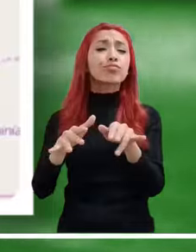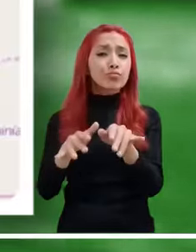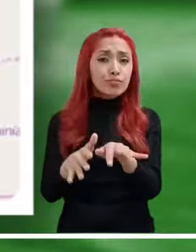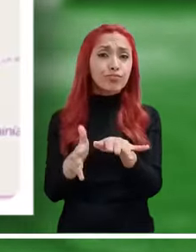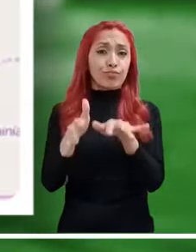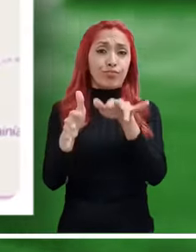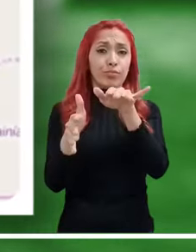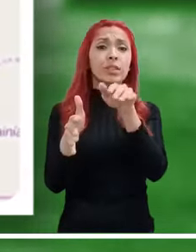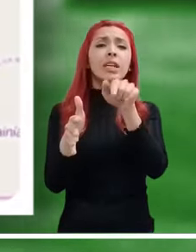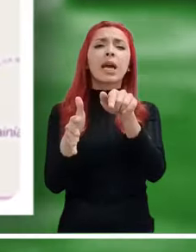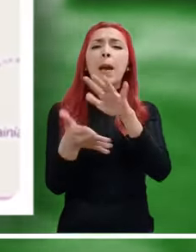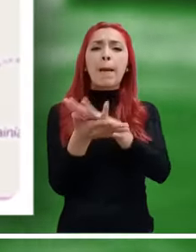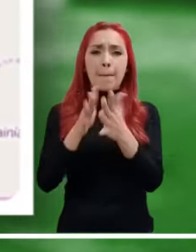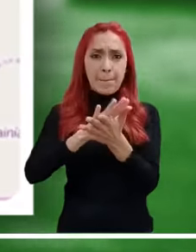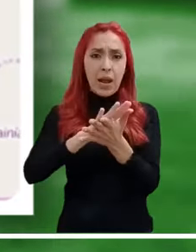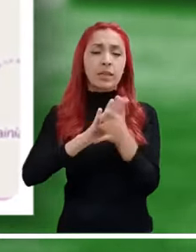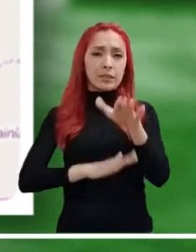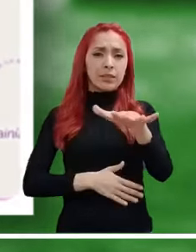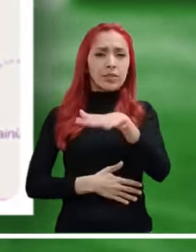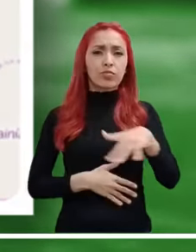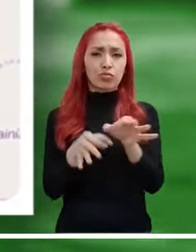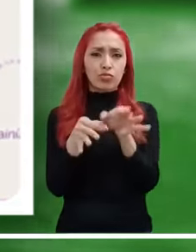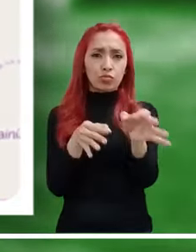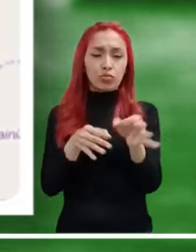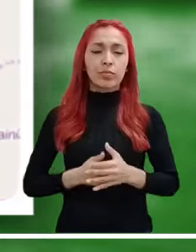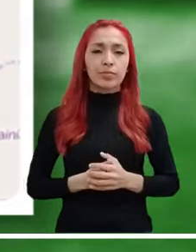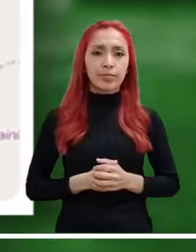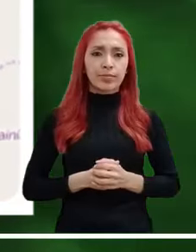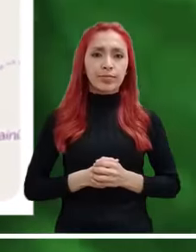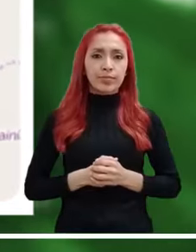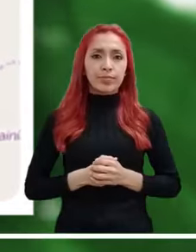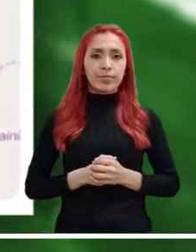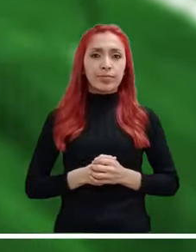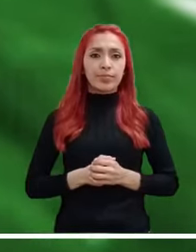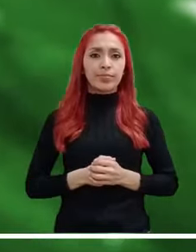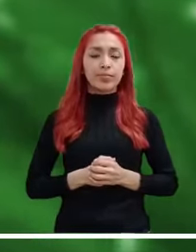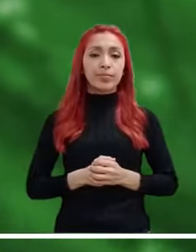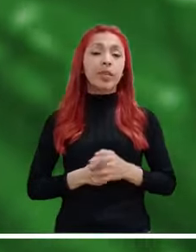el desbordamiento del caño Barrosa en el municipio de Paz de Ariporo.